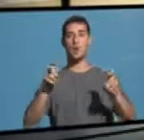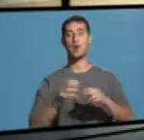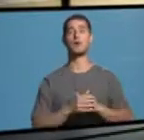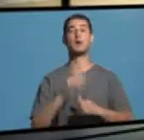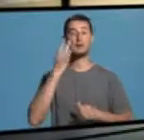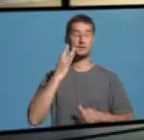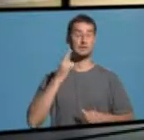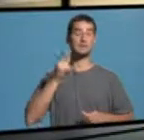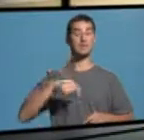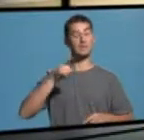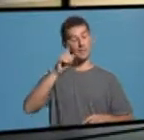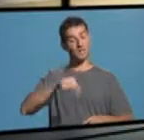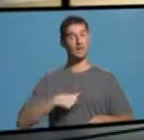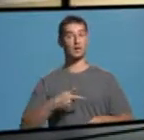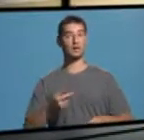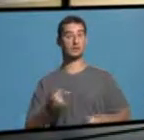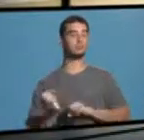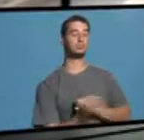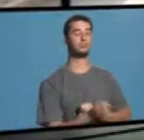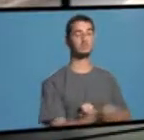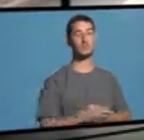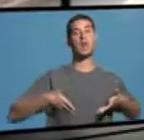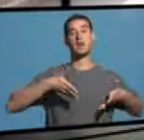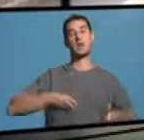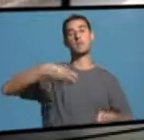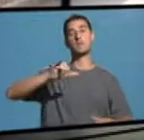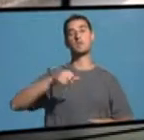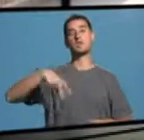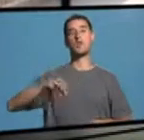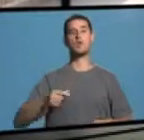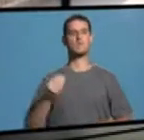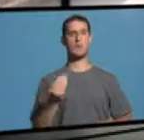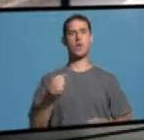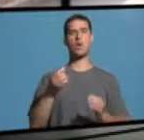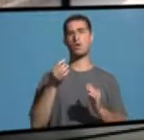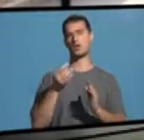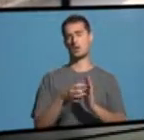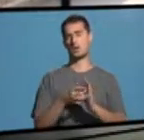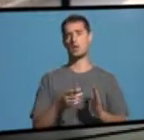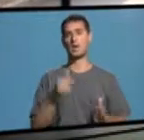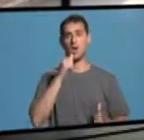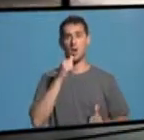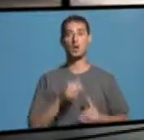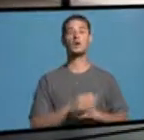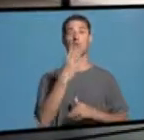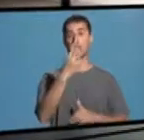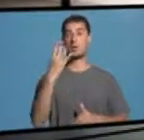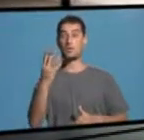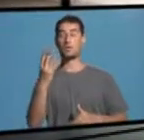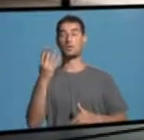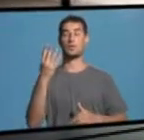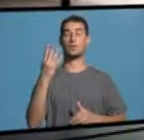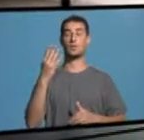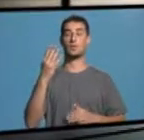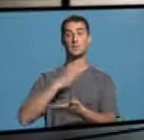devolve ao río Miño unha auga respetuosa co contorno natural. A nova edar na que se investiron 44,5 millóns de euros